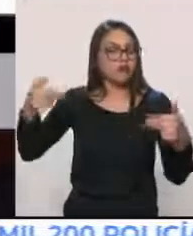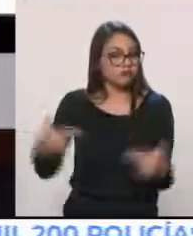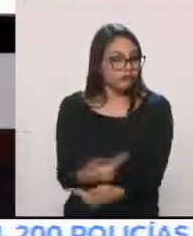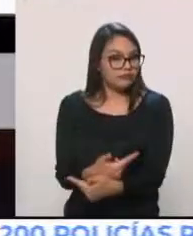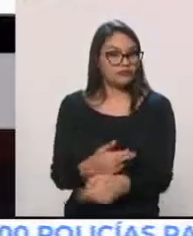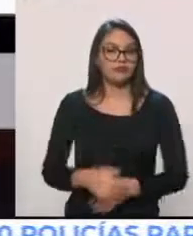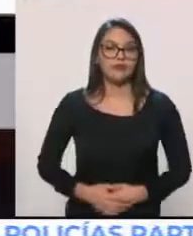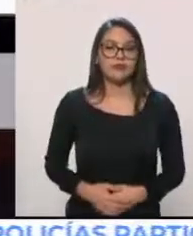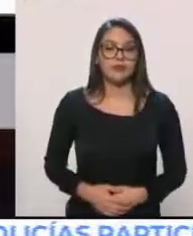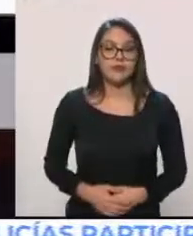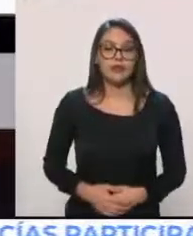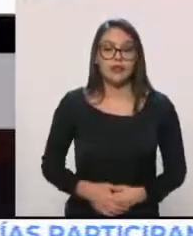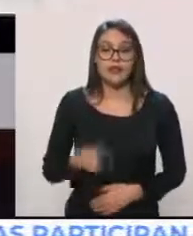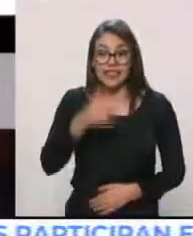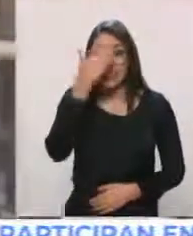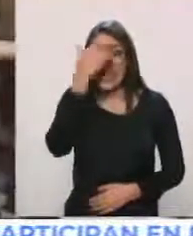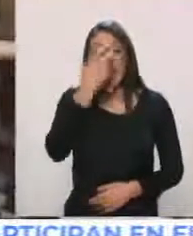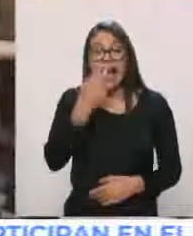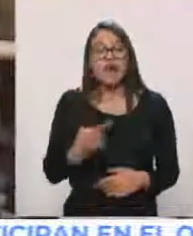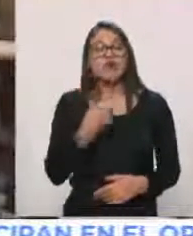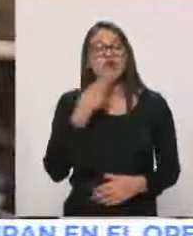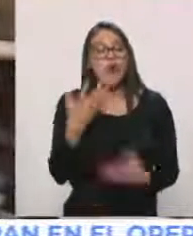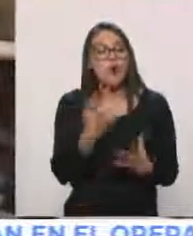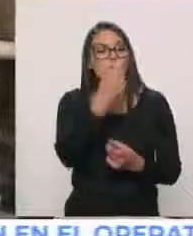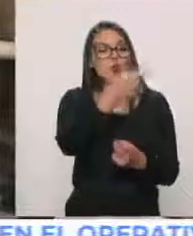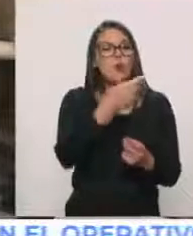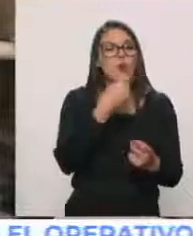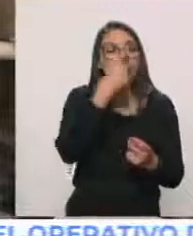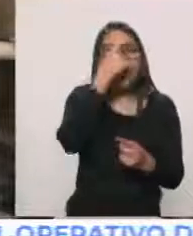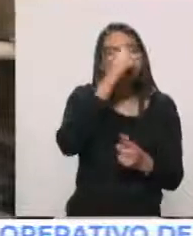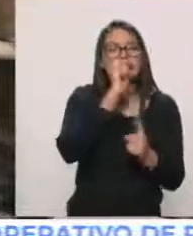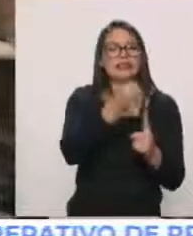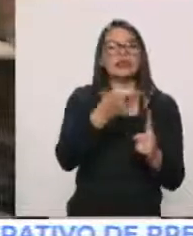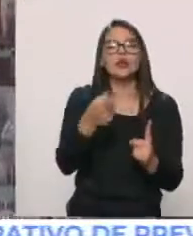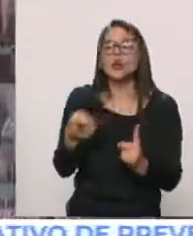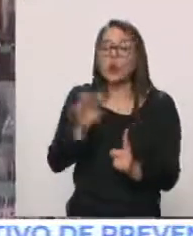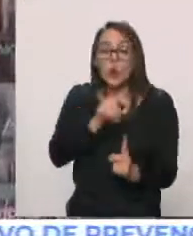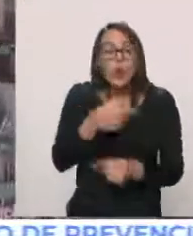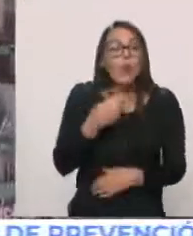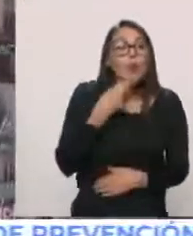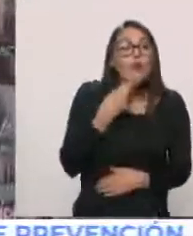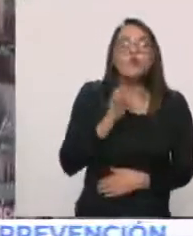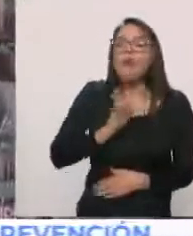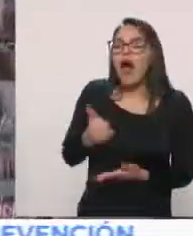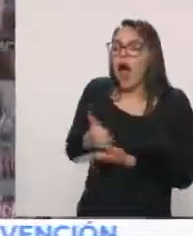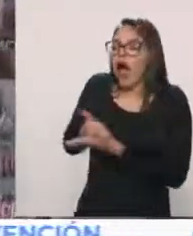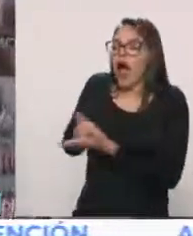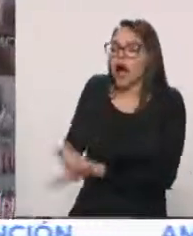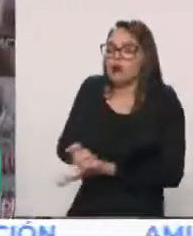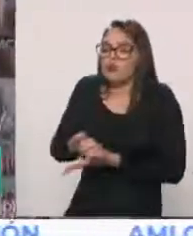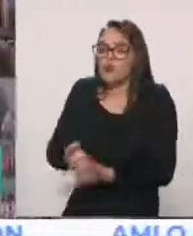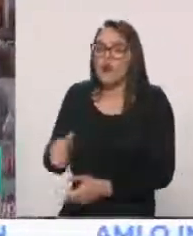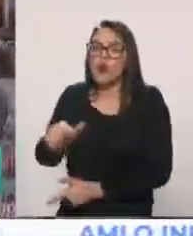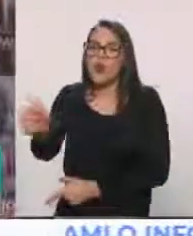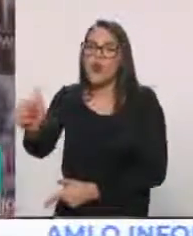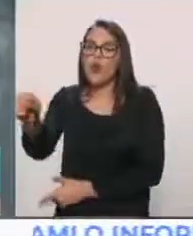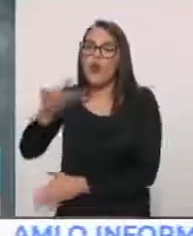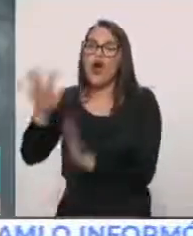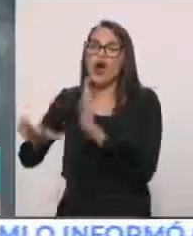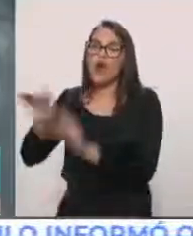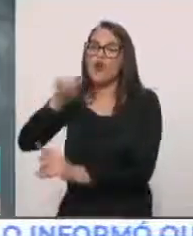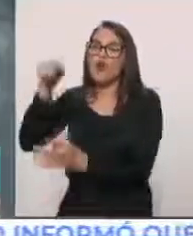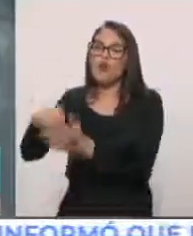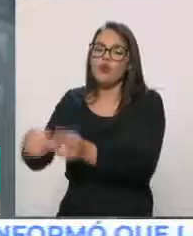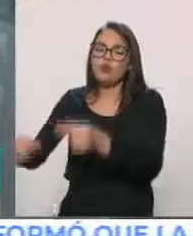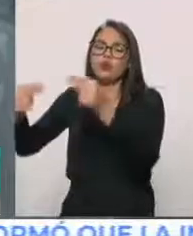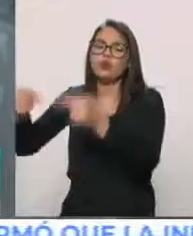que al utilizar herramientas como estas, contribuyes al fortalecimiento de los pequeños establecimientos que en estos momentos son los